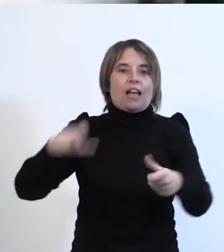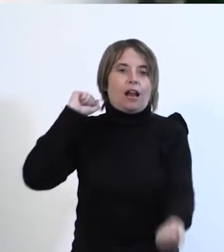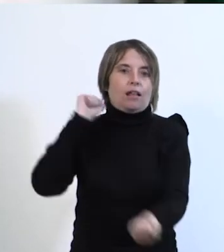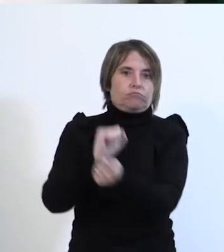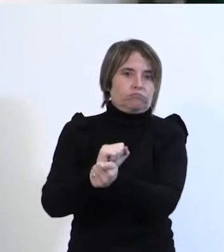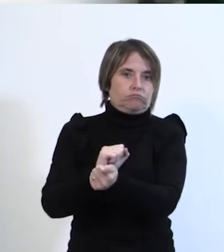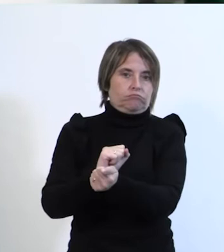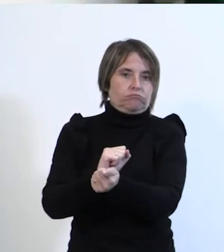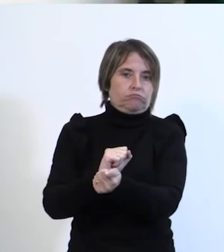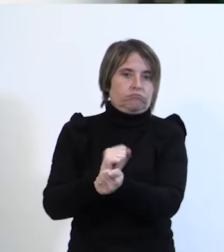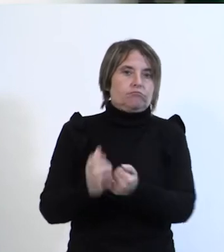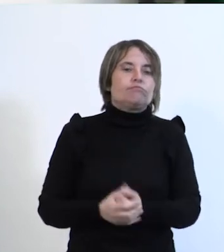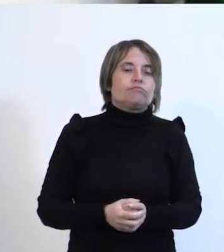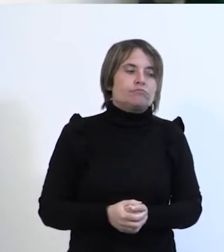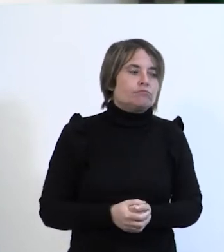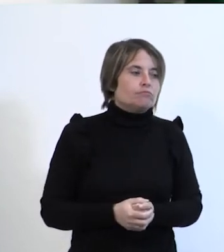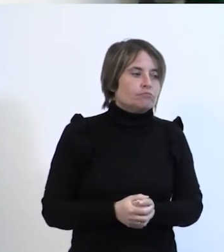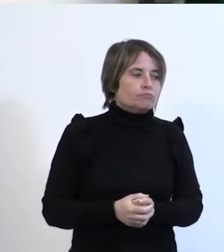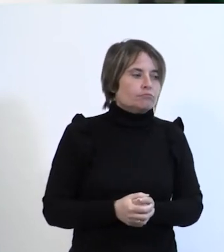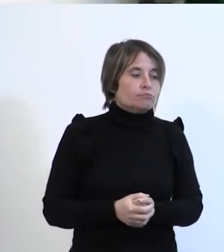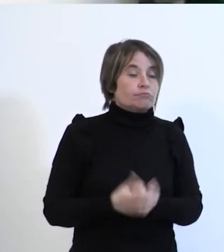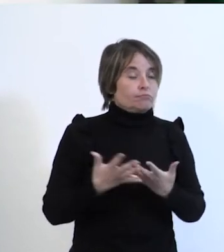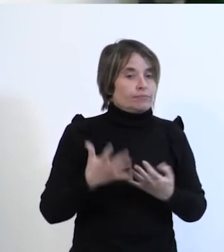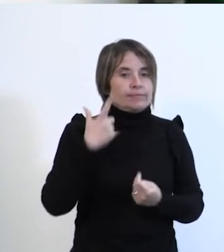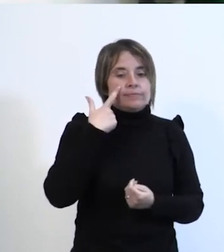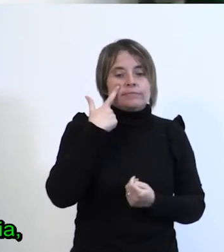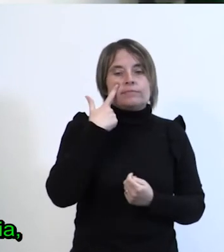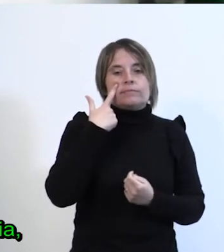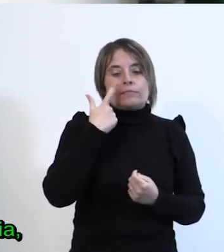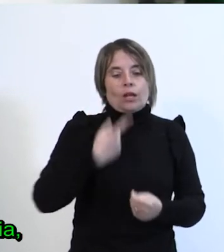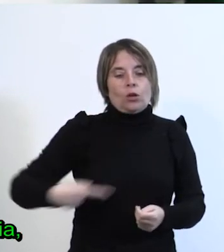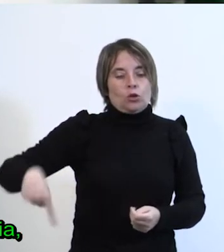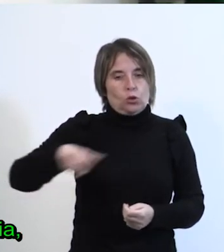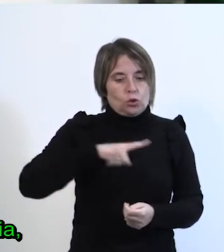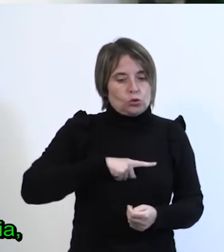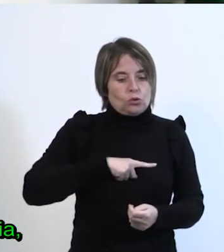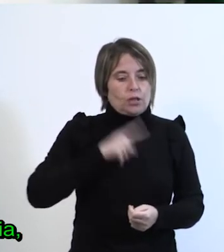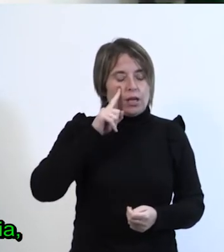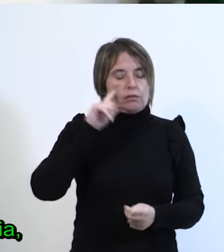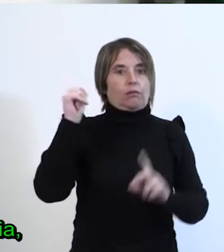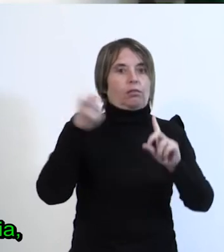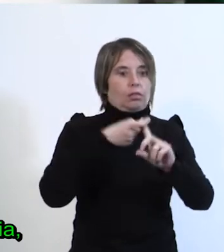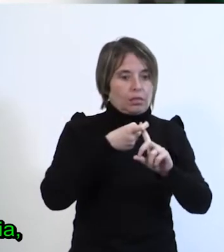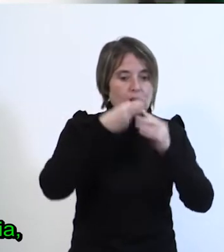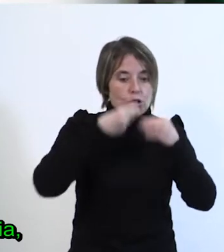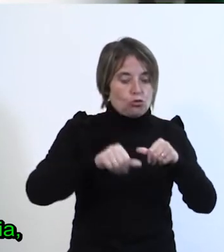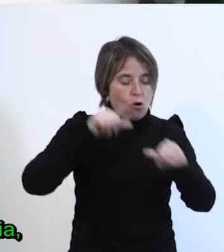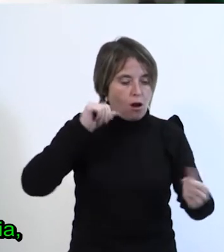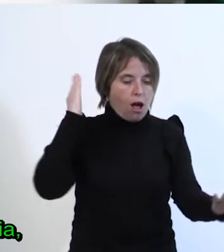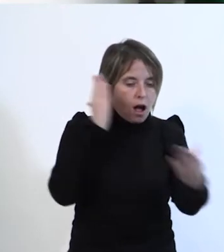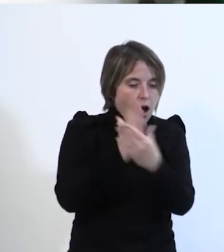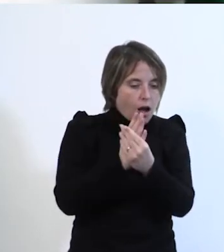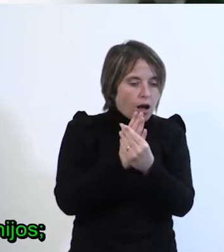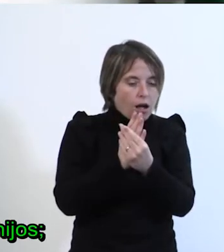de reos que tiene un hospital de aquí del Salvador. Entonces, nosotras cuando conocimos toda esa